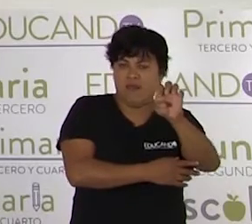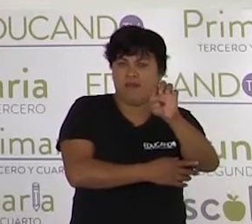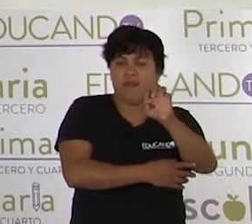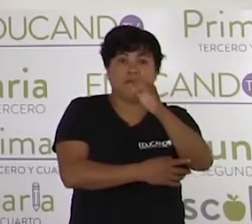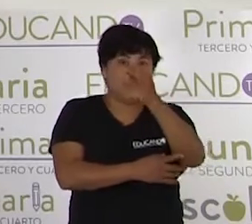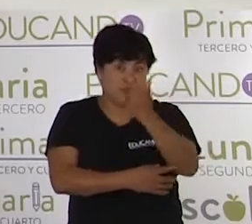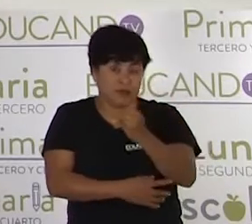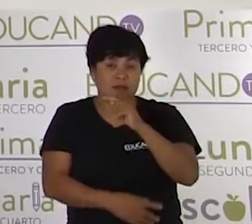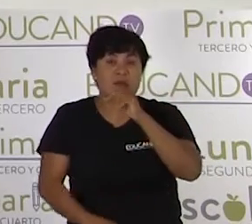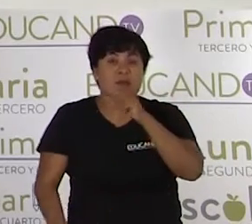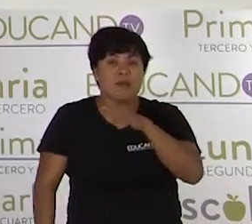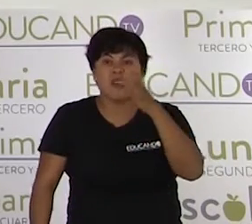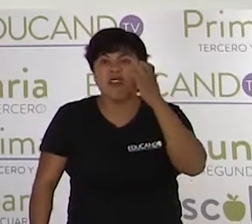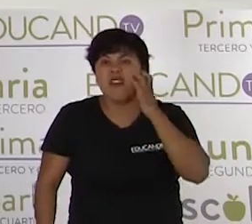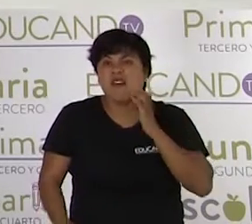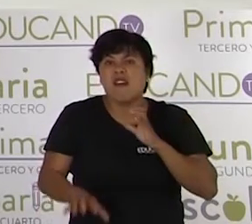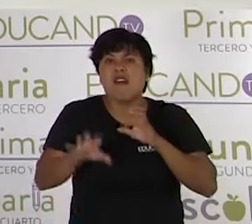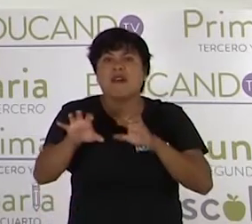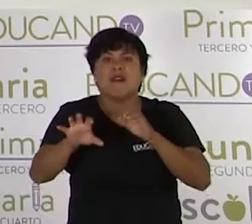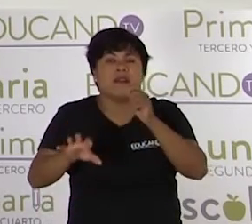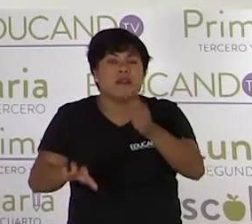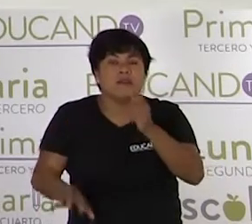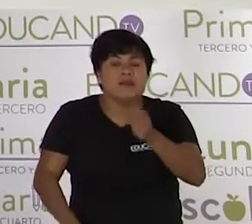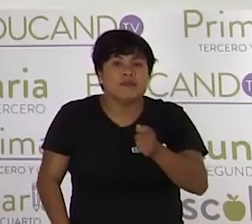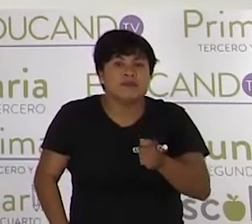Y también el león es